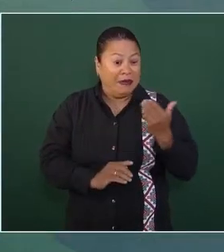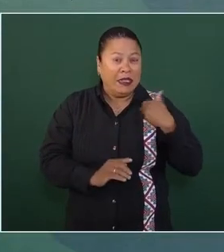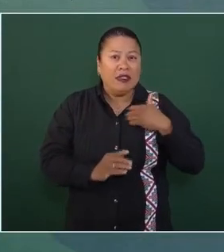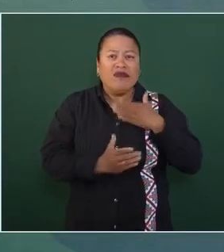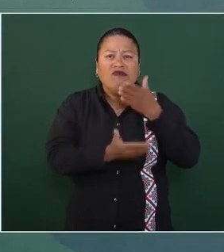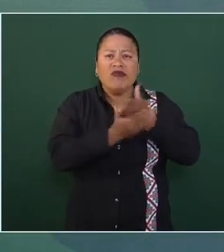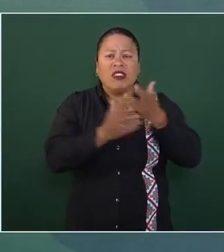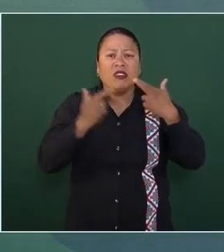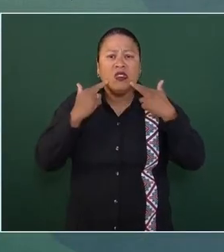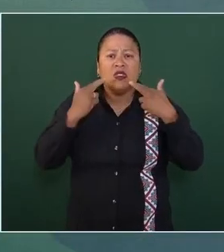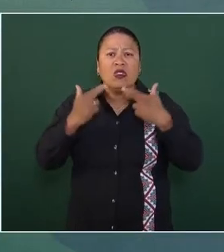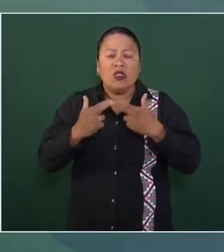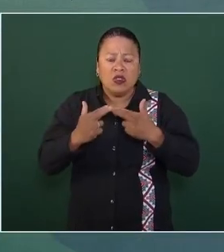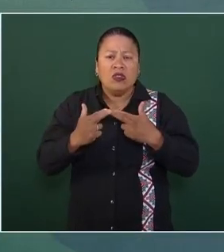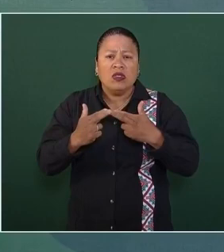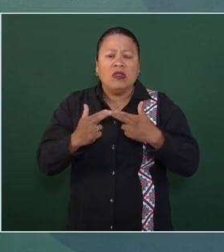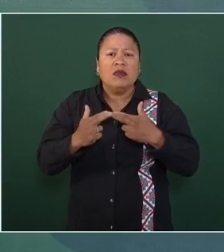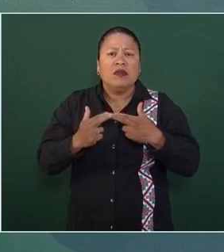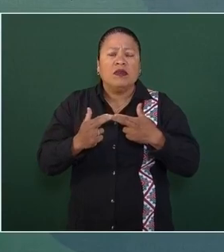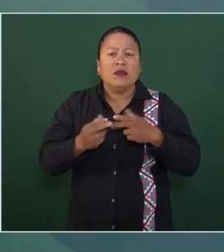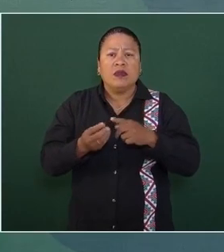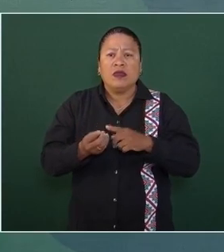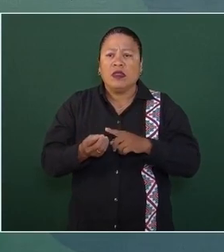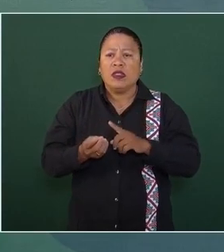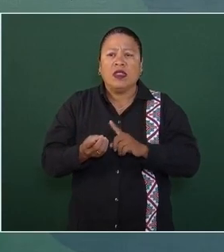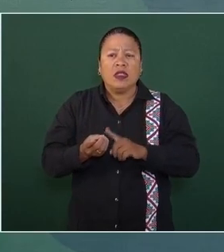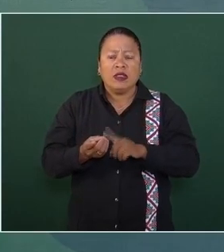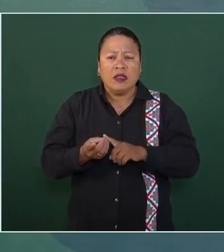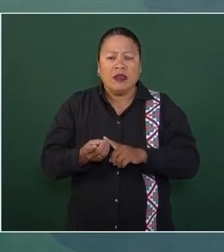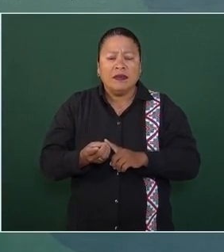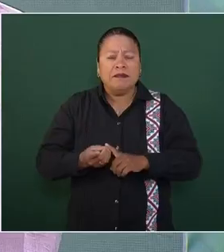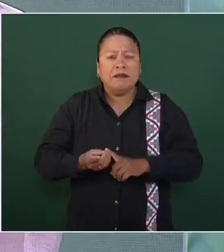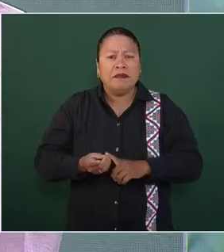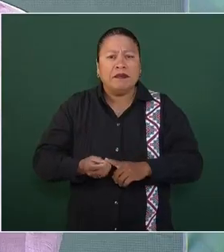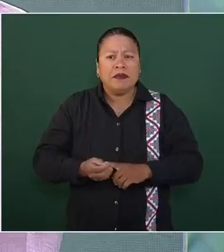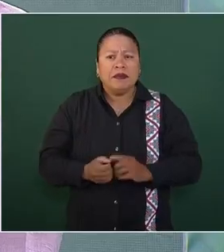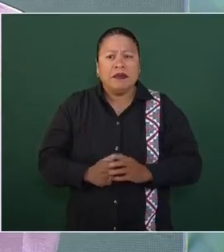en San Francisco que